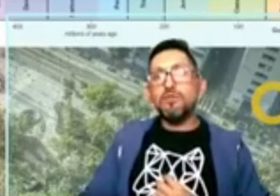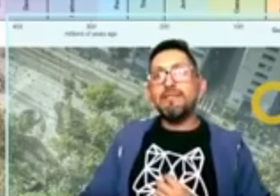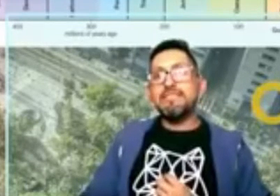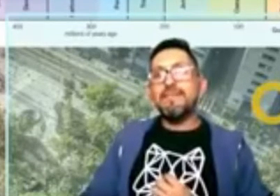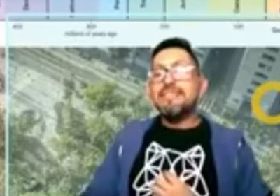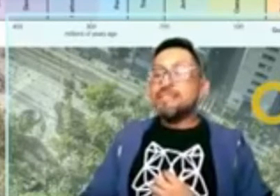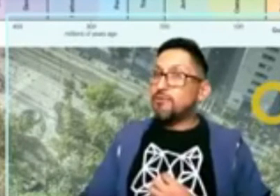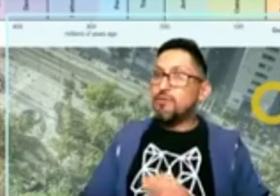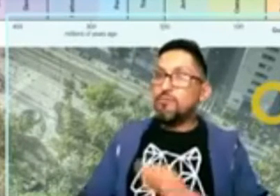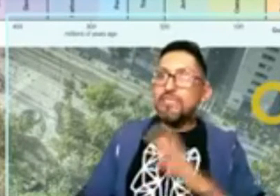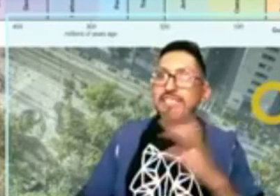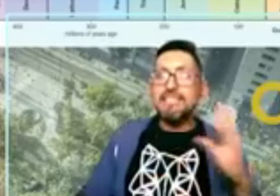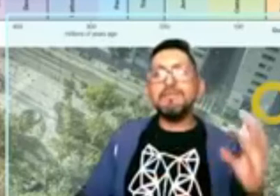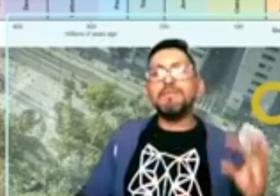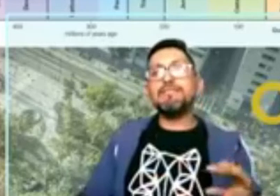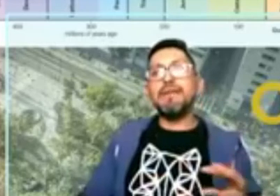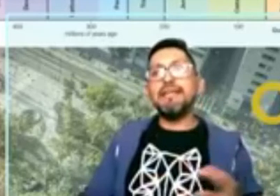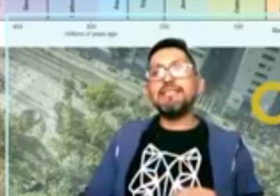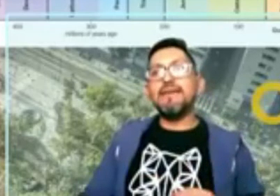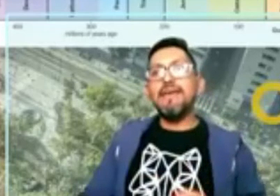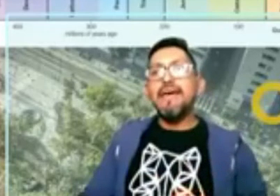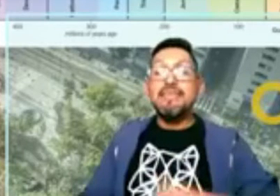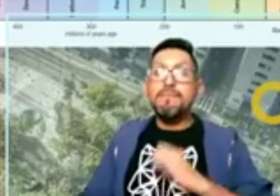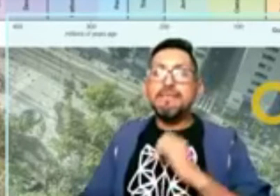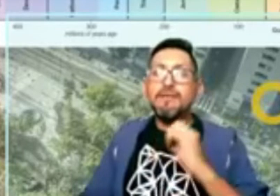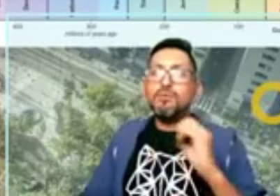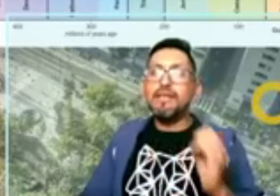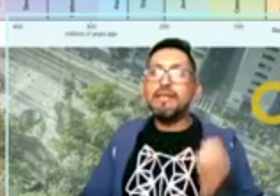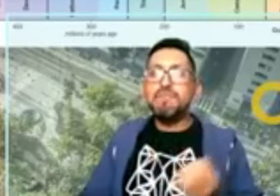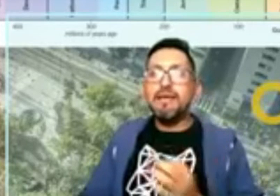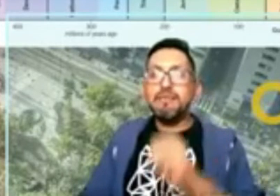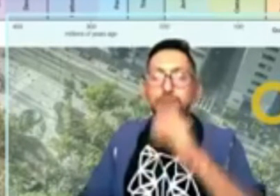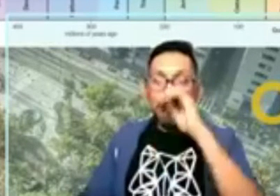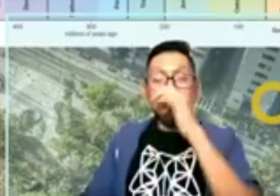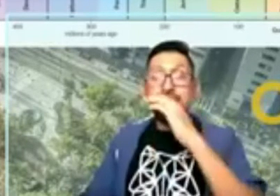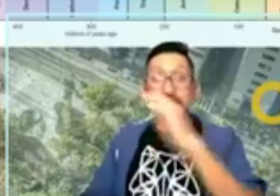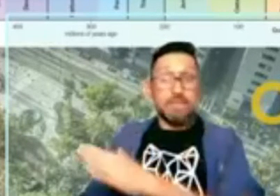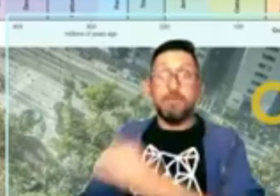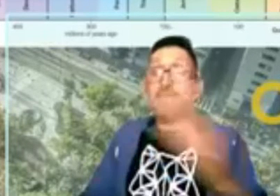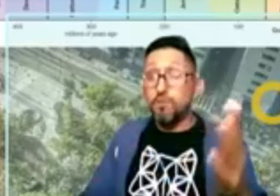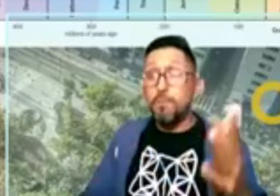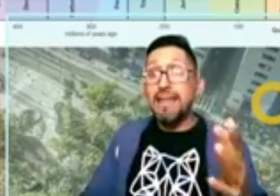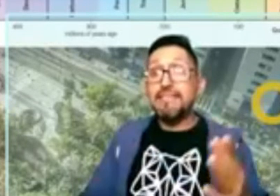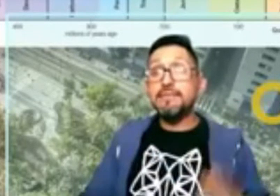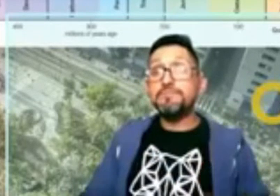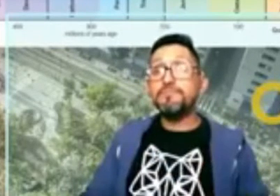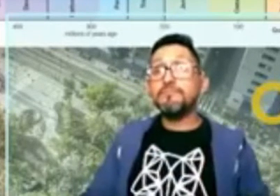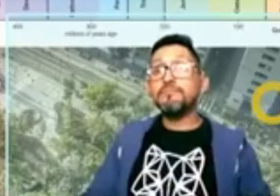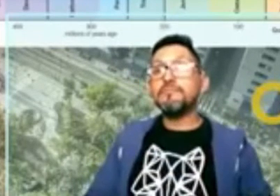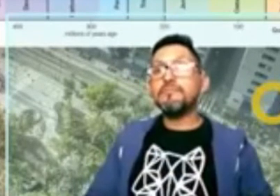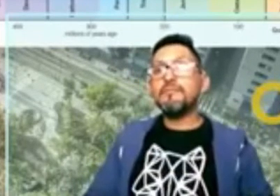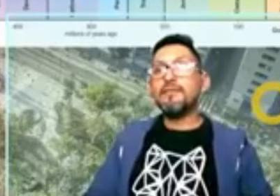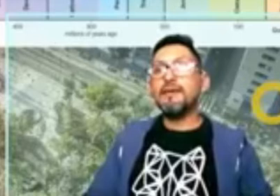extinción masiva, se murieron muchas de las especies marinas que había y empezaron a surgir las primeras terrestres, que las primeras fueron plantas.